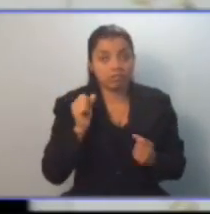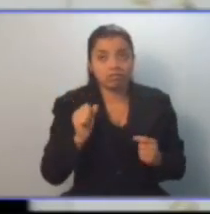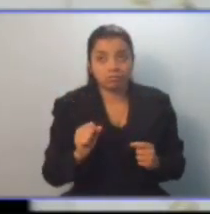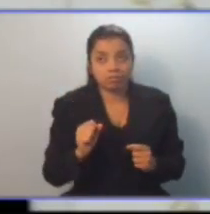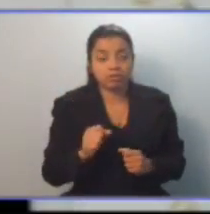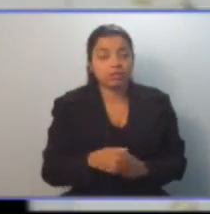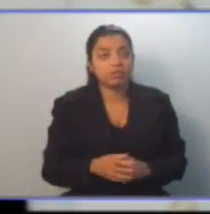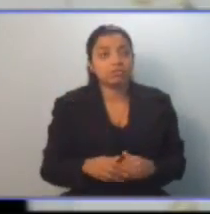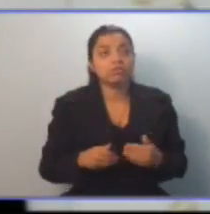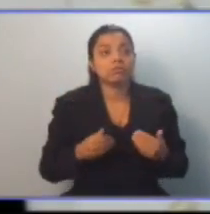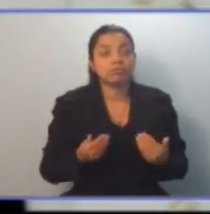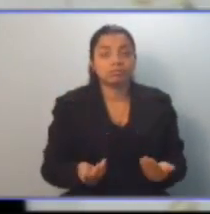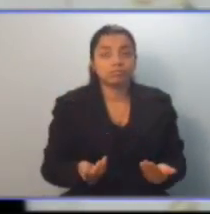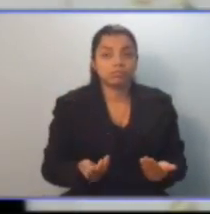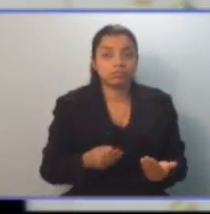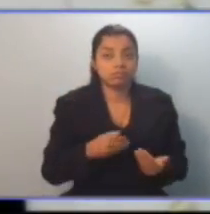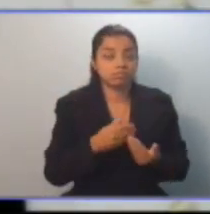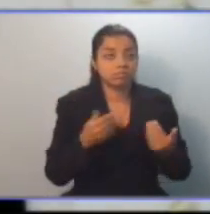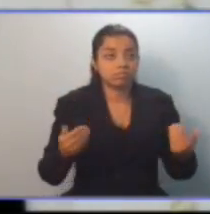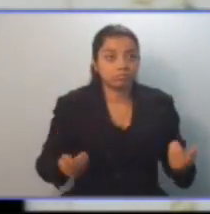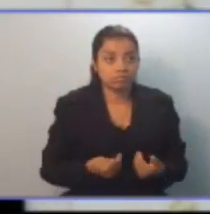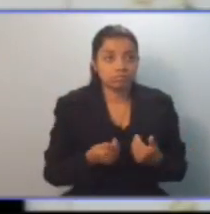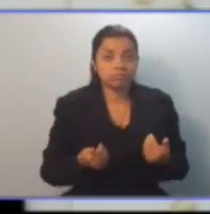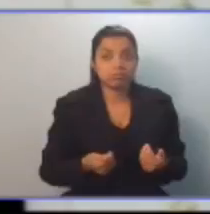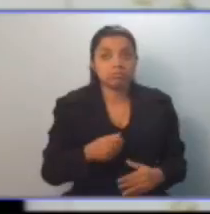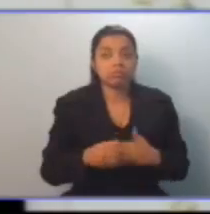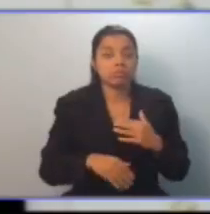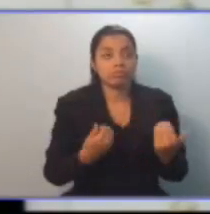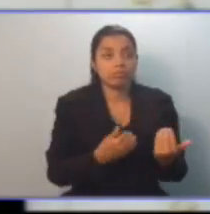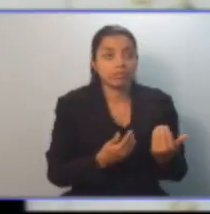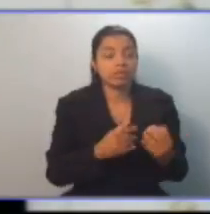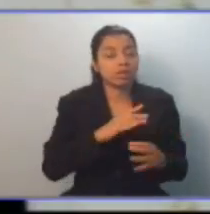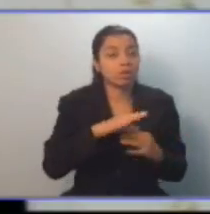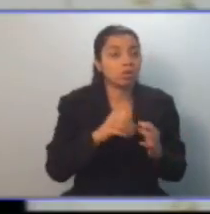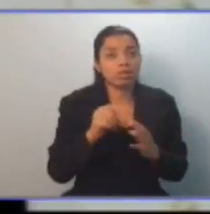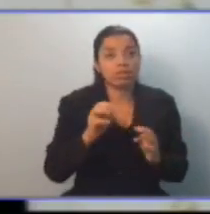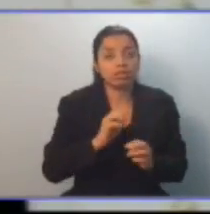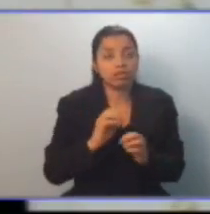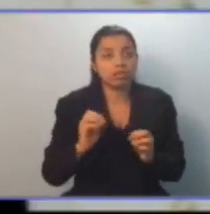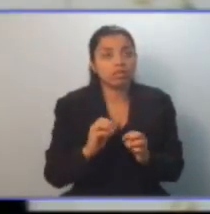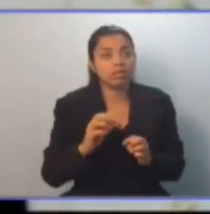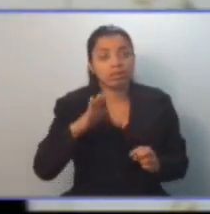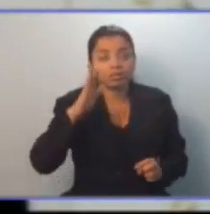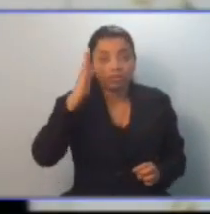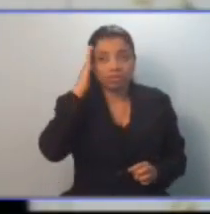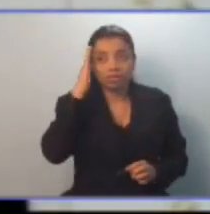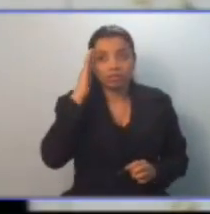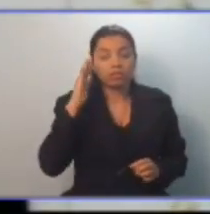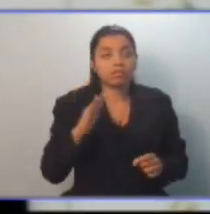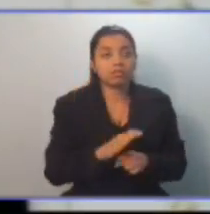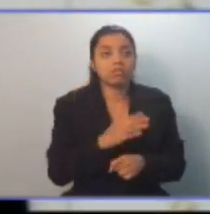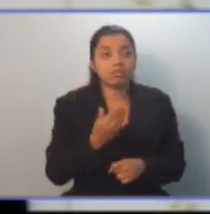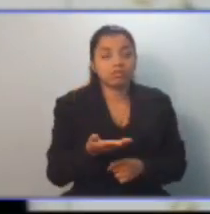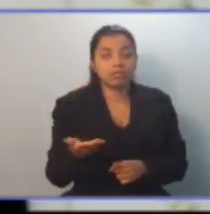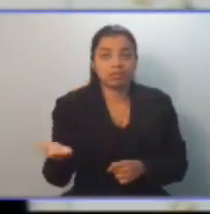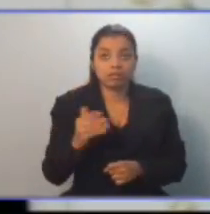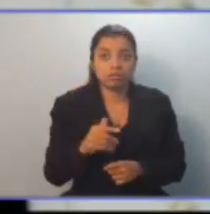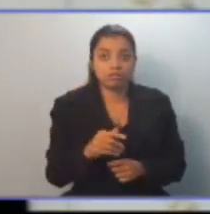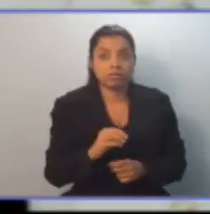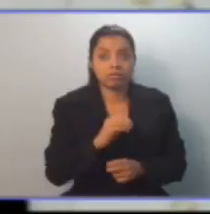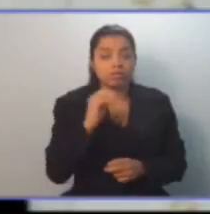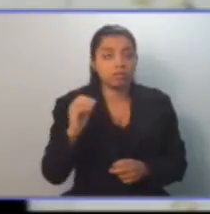de ahí, porque si no es prácticamente inmanejable, se está en todo y se está en nada. Entonces hay un conocimiento superficial de las cosas y eso